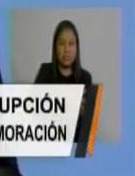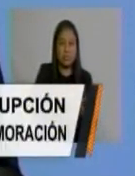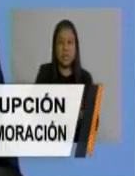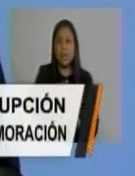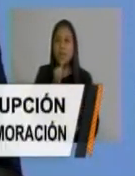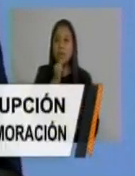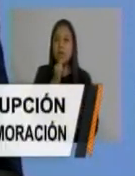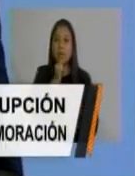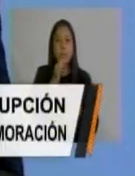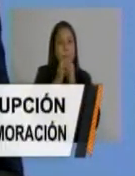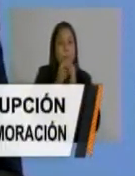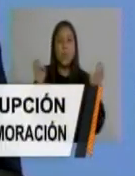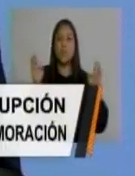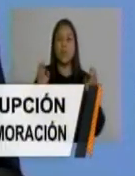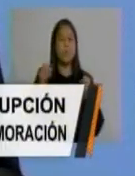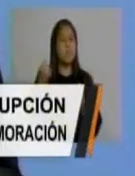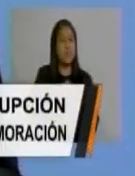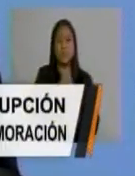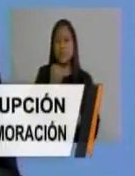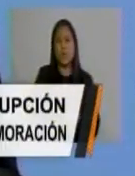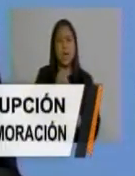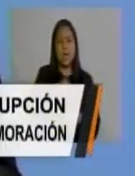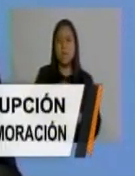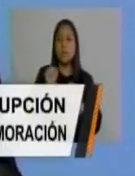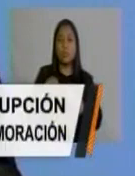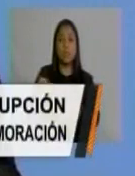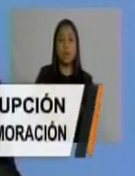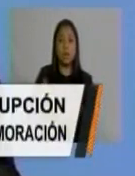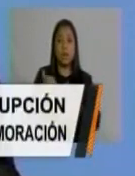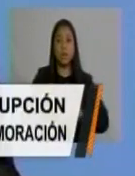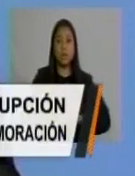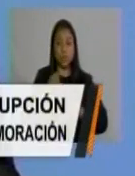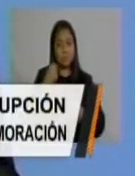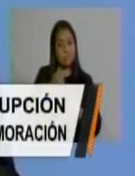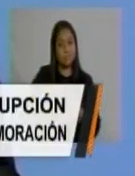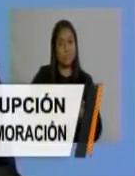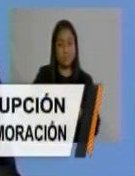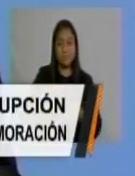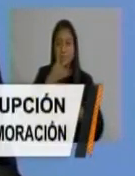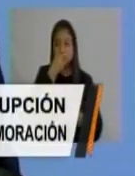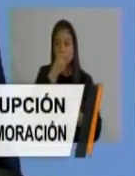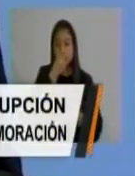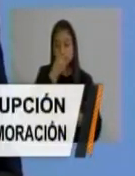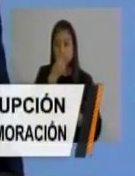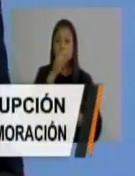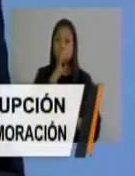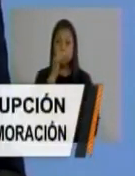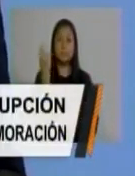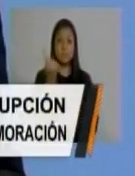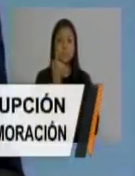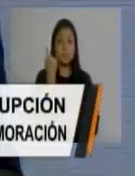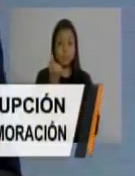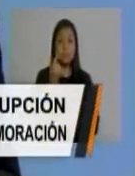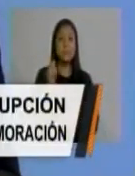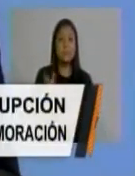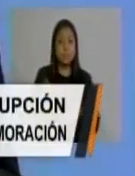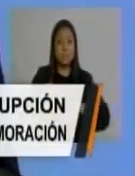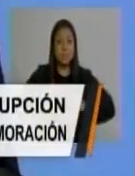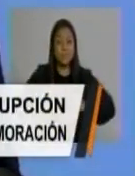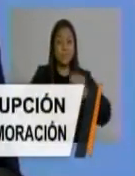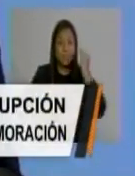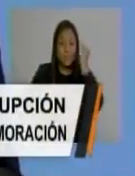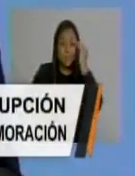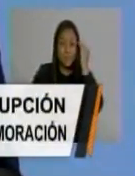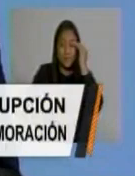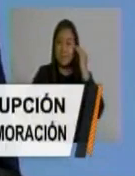público por muchísimos años y posibiliten el combate de este flagelo. Es prioritario adquirir conciencia de